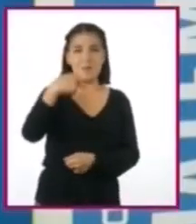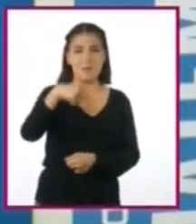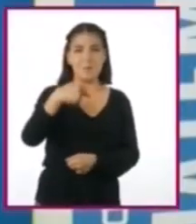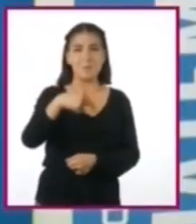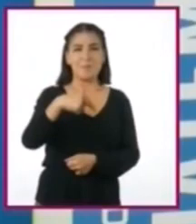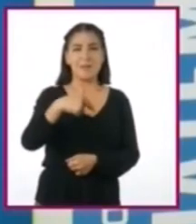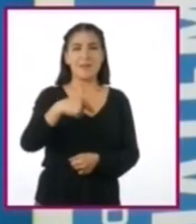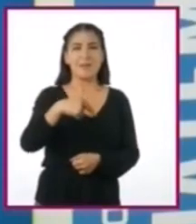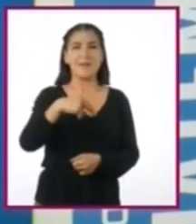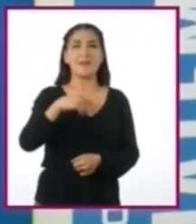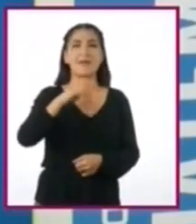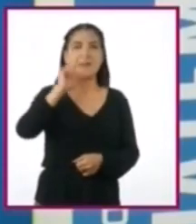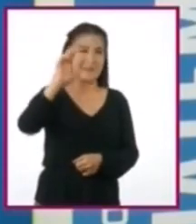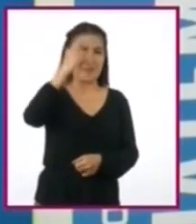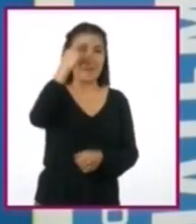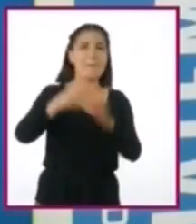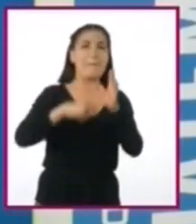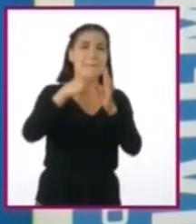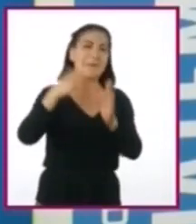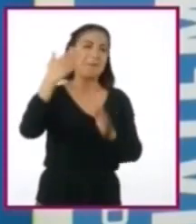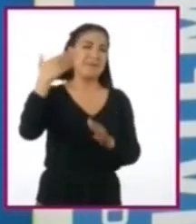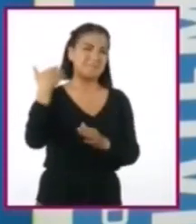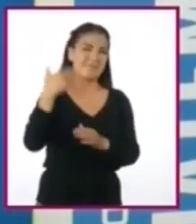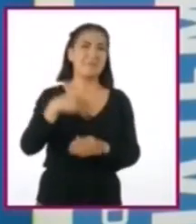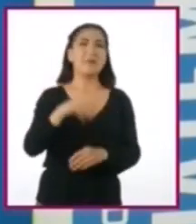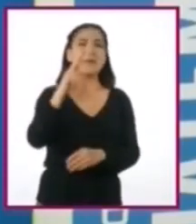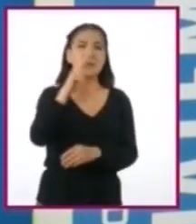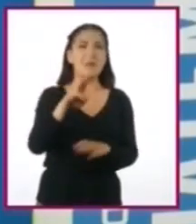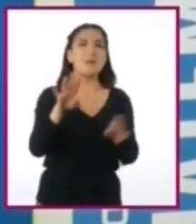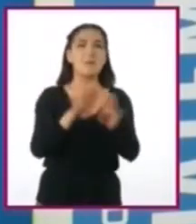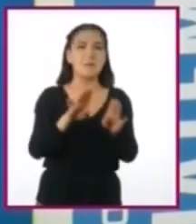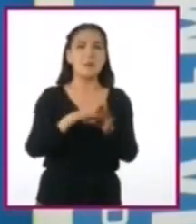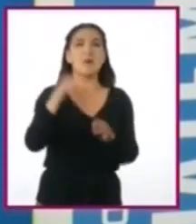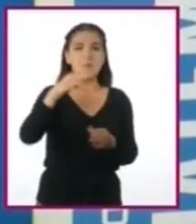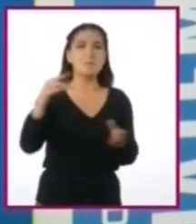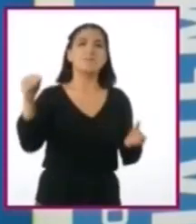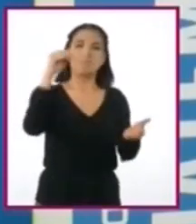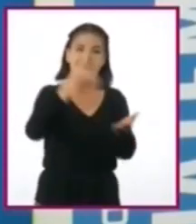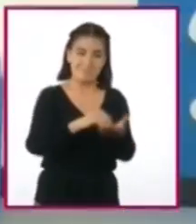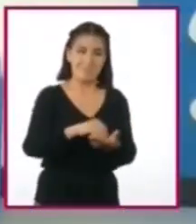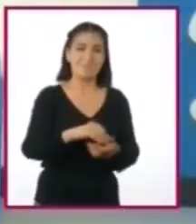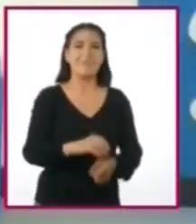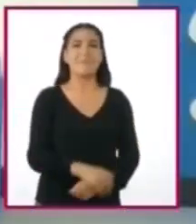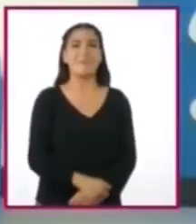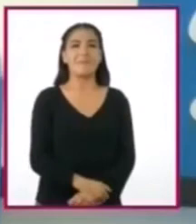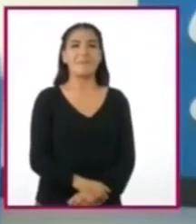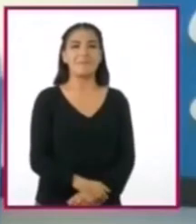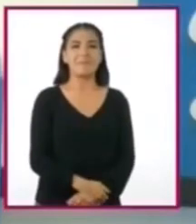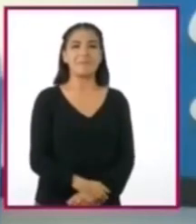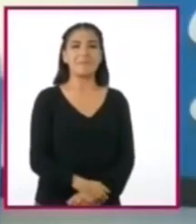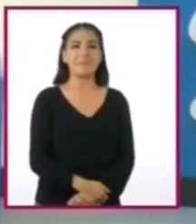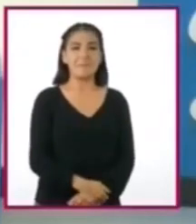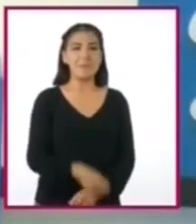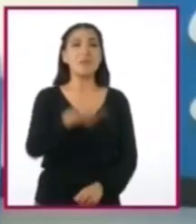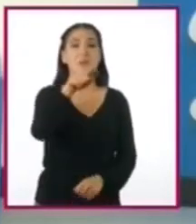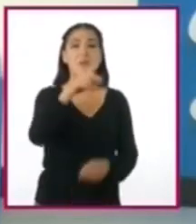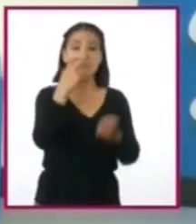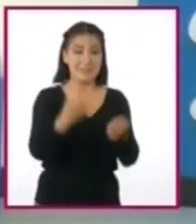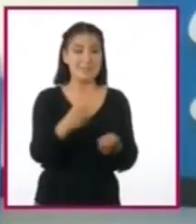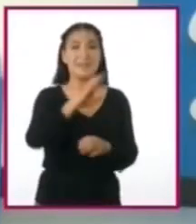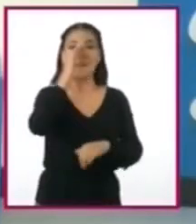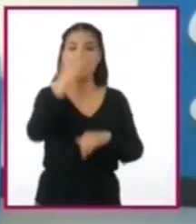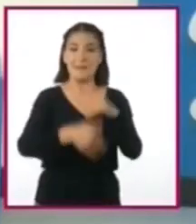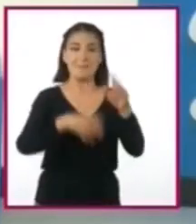que se mencionó en el video anterior? Si se acuerdan, anótenlo en su cuaderno. Para cerrar nuestro tema,